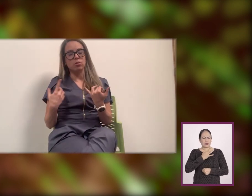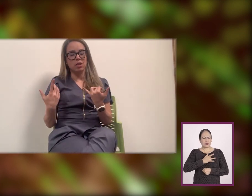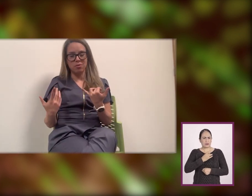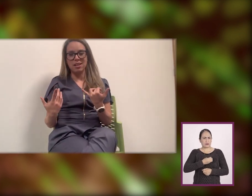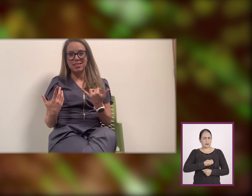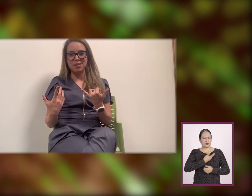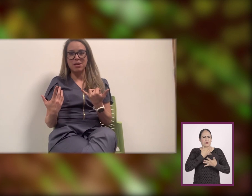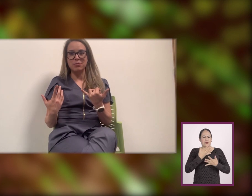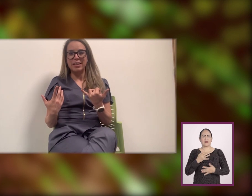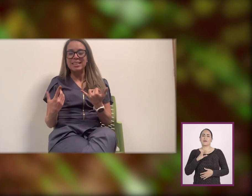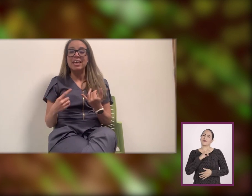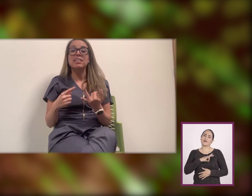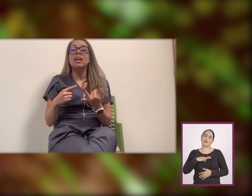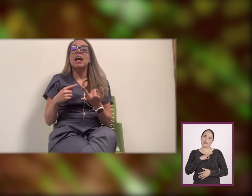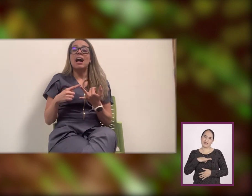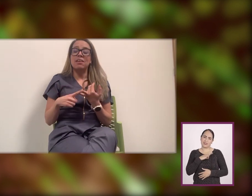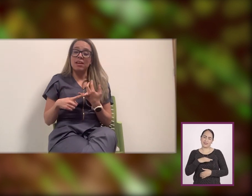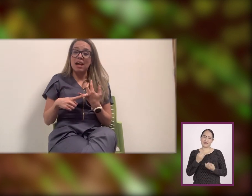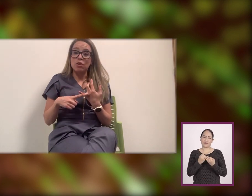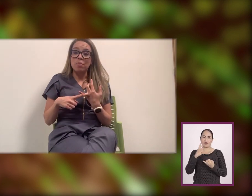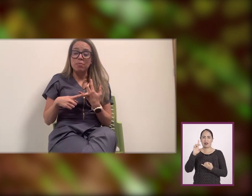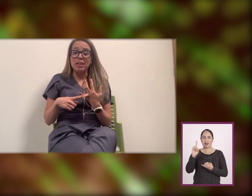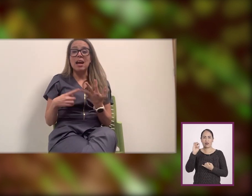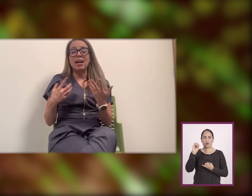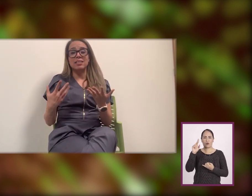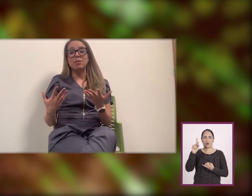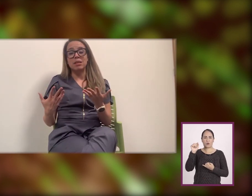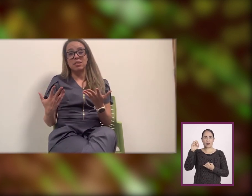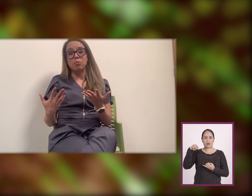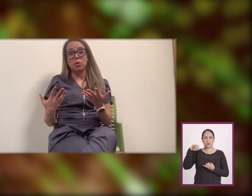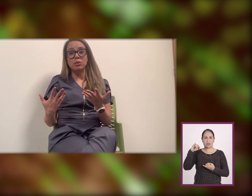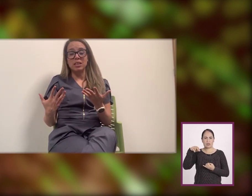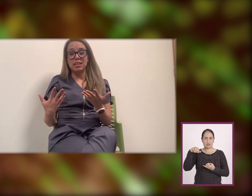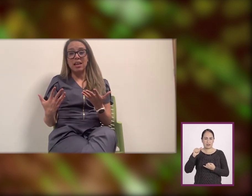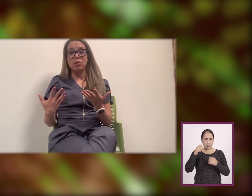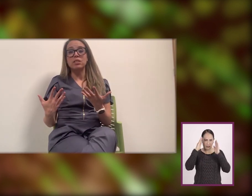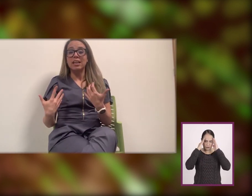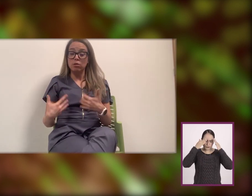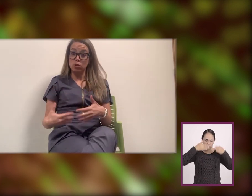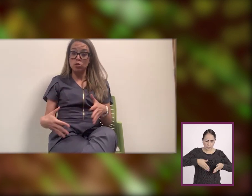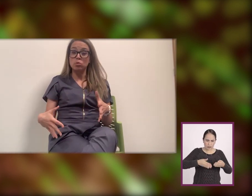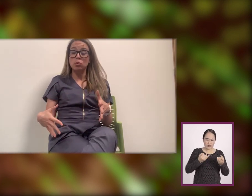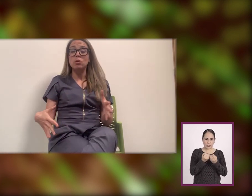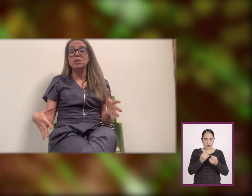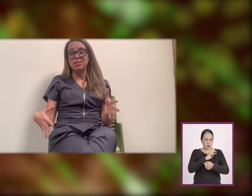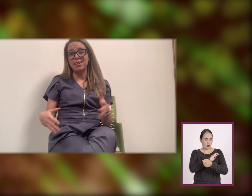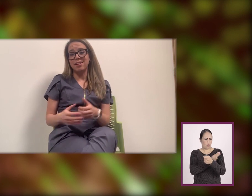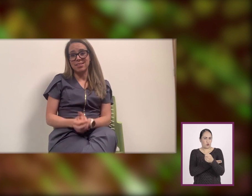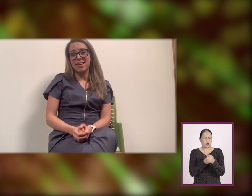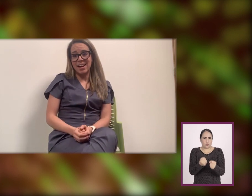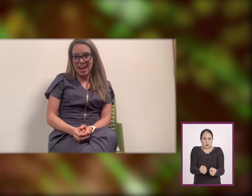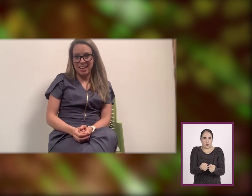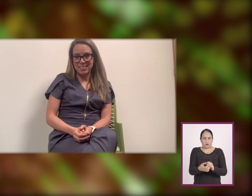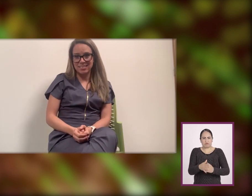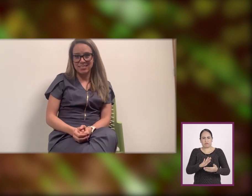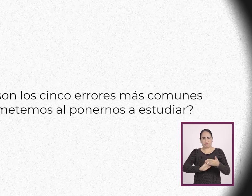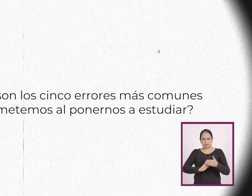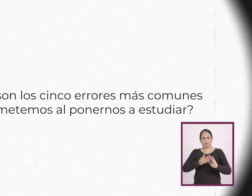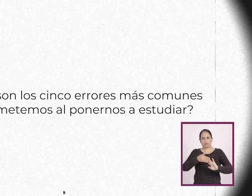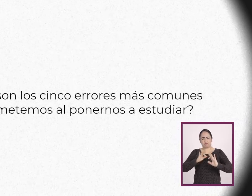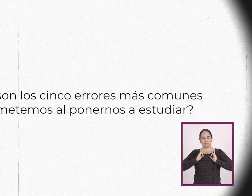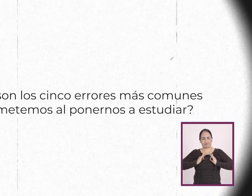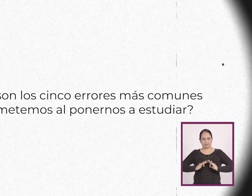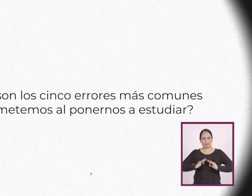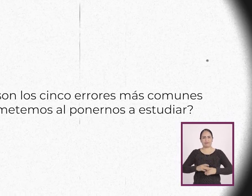que nos ayudan a ser más felices a liberar dopamina va a estar más tiempo concentrados ya que nuestros músculos estiren esa regla